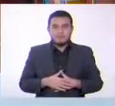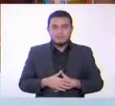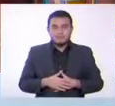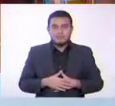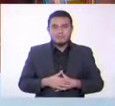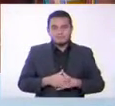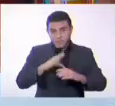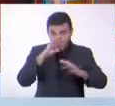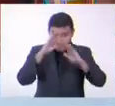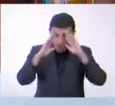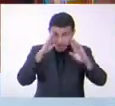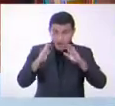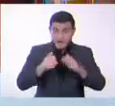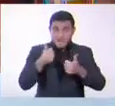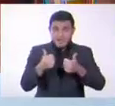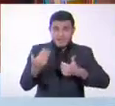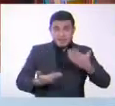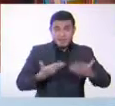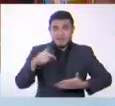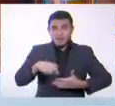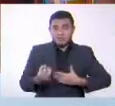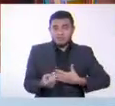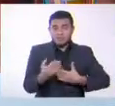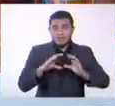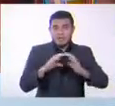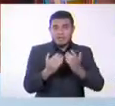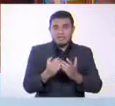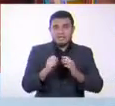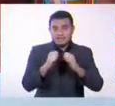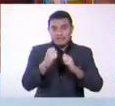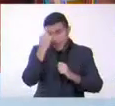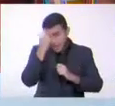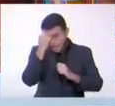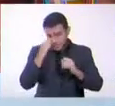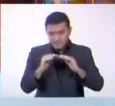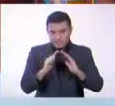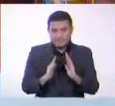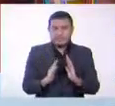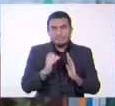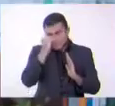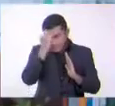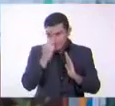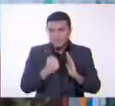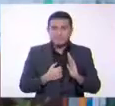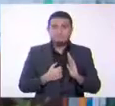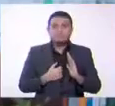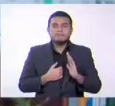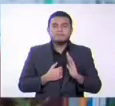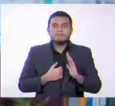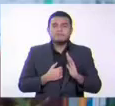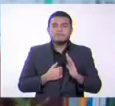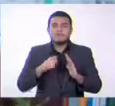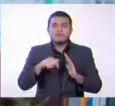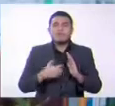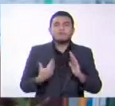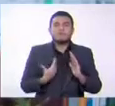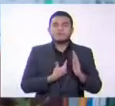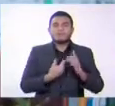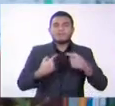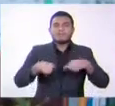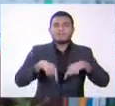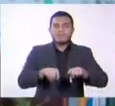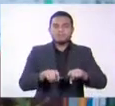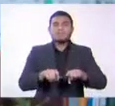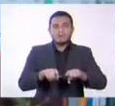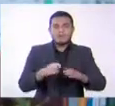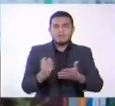Hola, bienvenidos a esta nueva clase de Aprendiendo en Casa. Hoy continuaremos estudiando